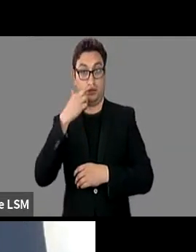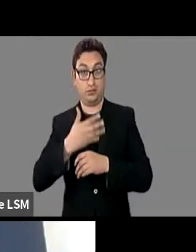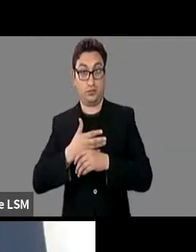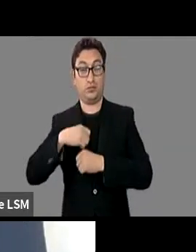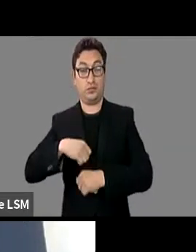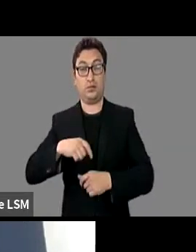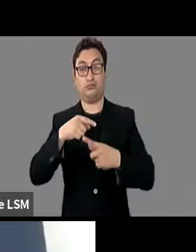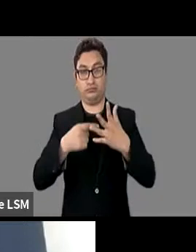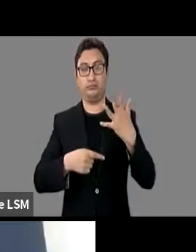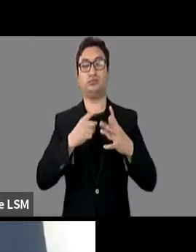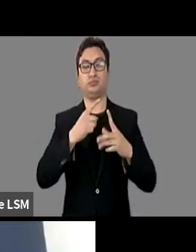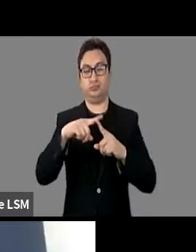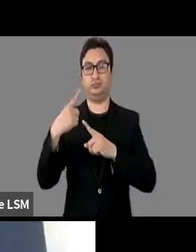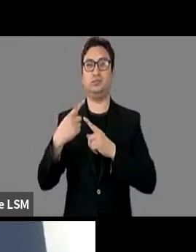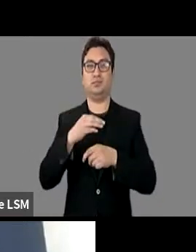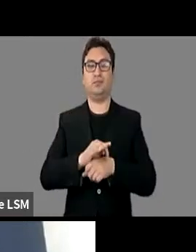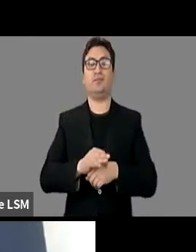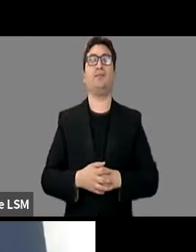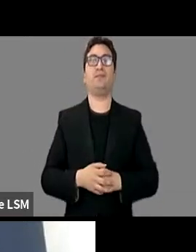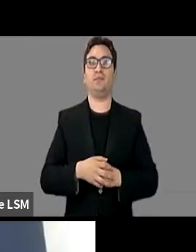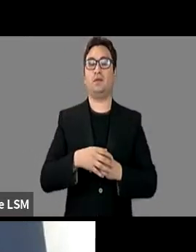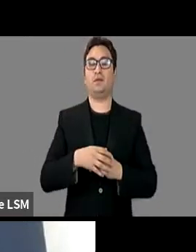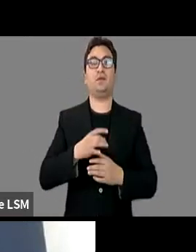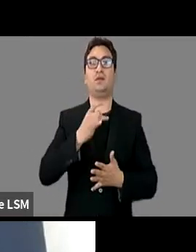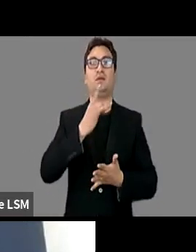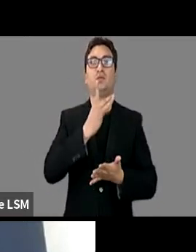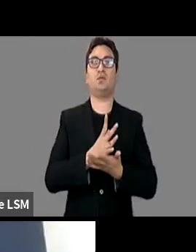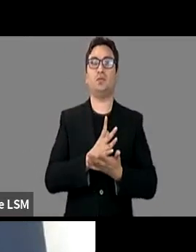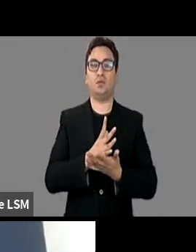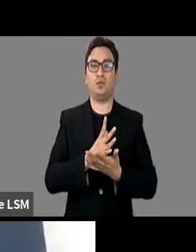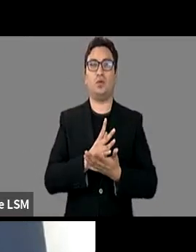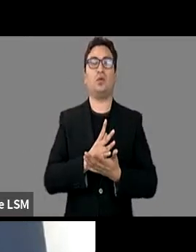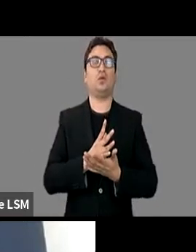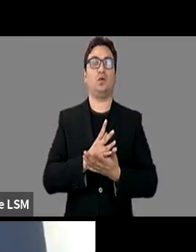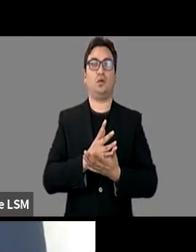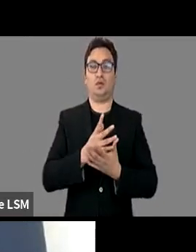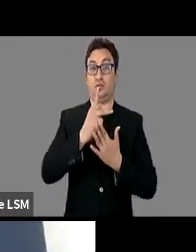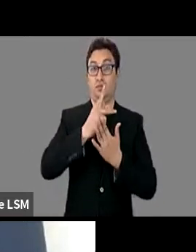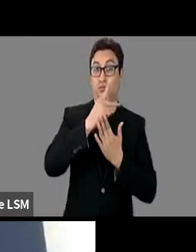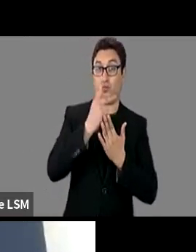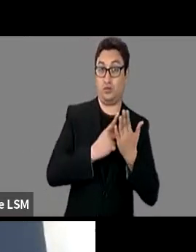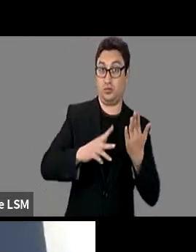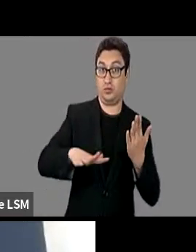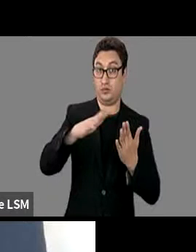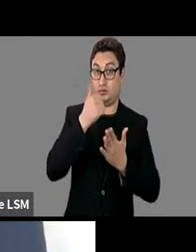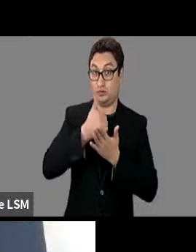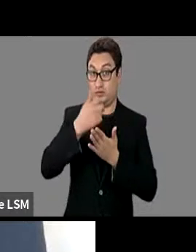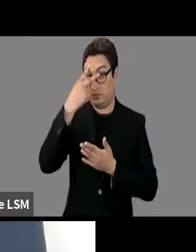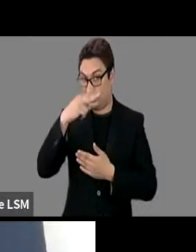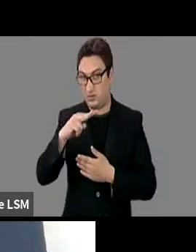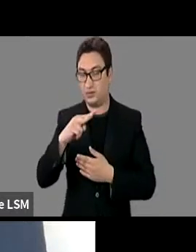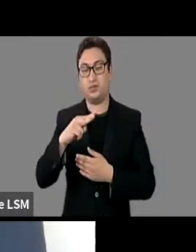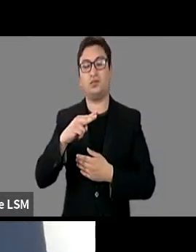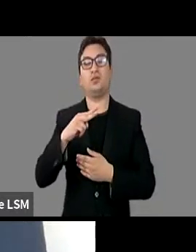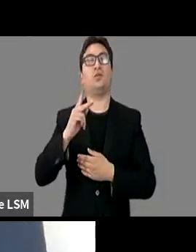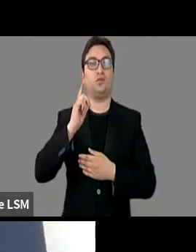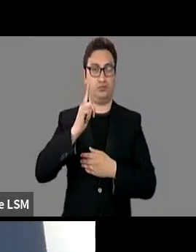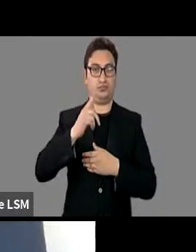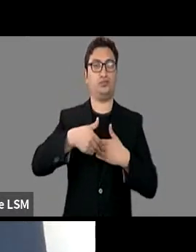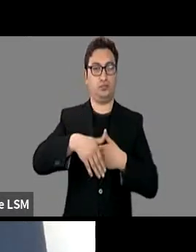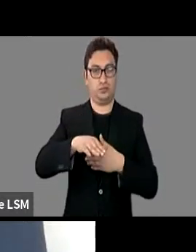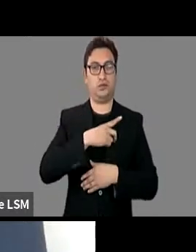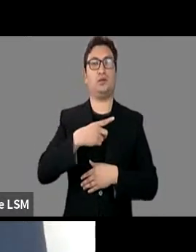solo implementar este programa en la Ciudad de México, sino tiene que hacerse de